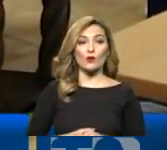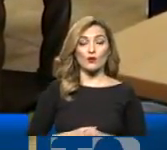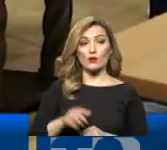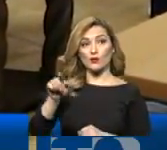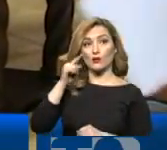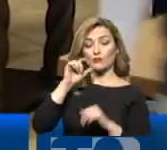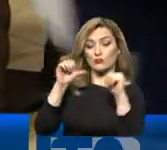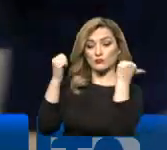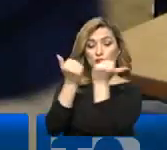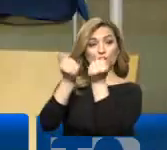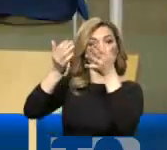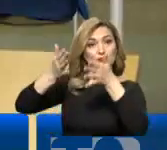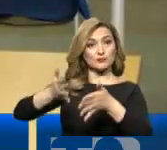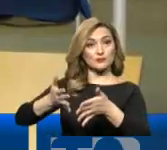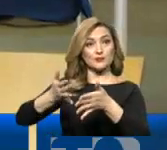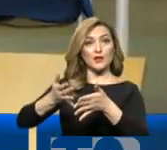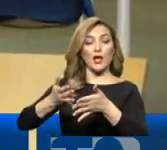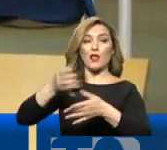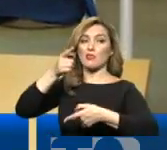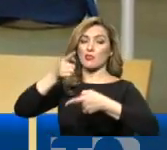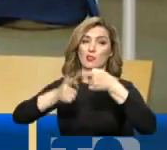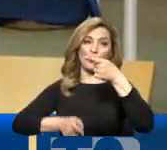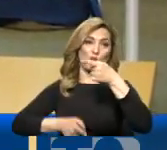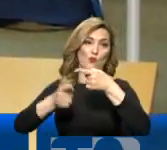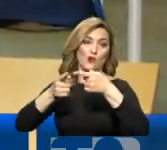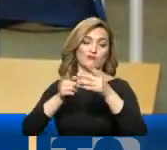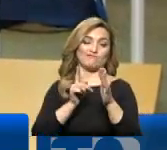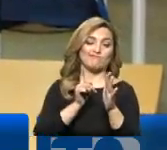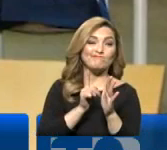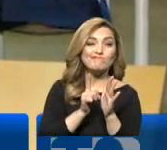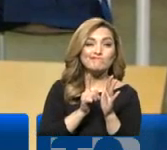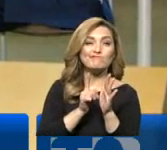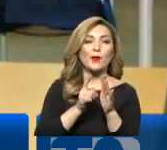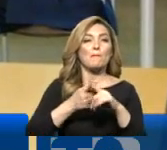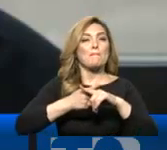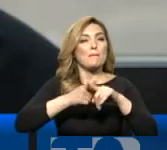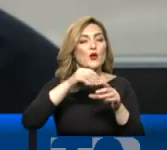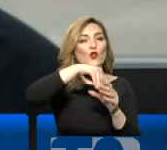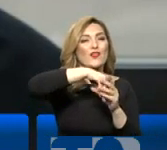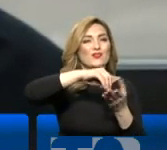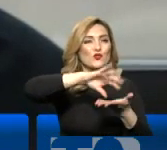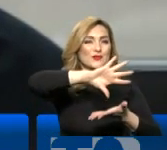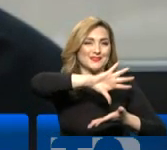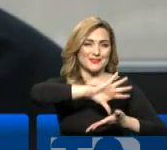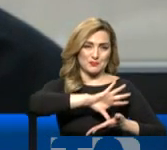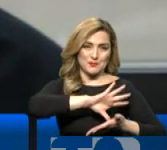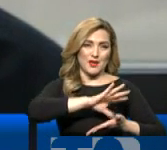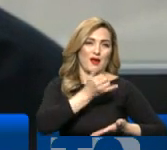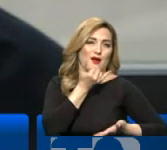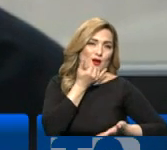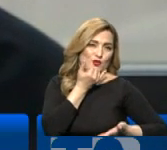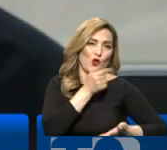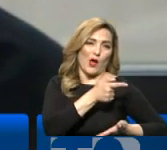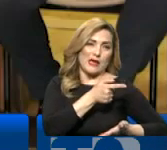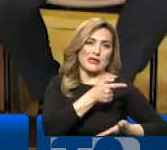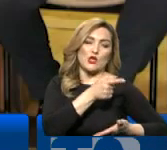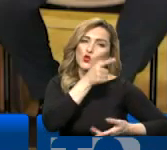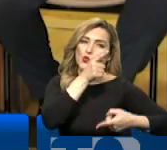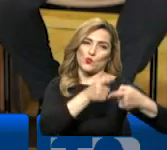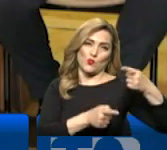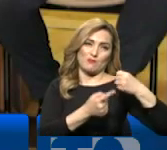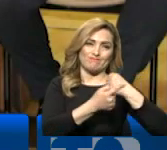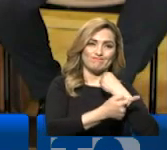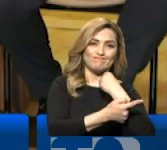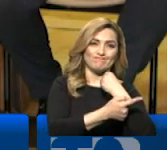Mendoza goza de inmunidad parlamentaria, sin embargo, al tratarse de hechos de corrupción que no están